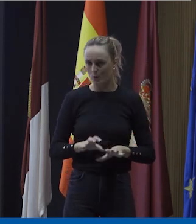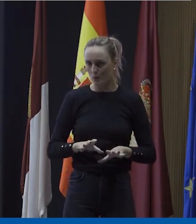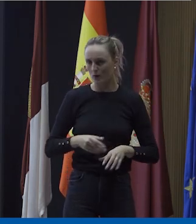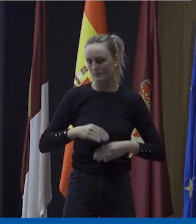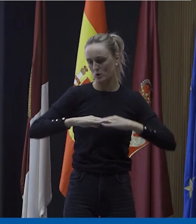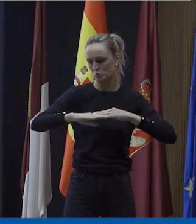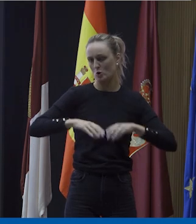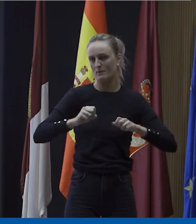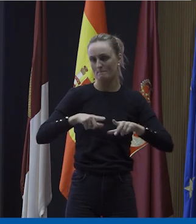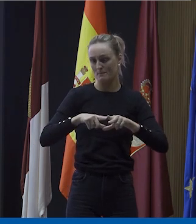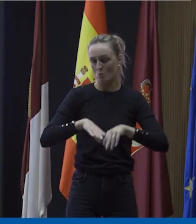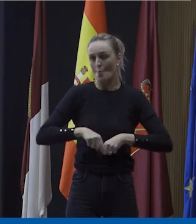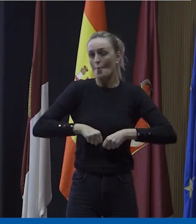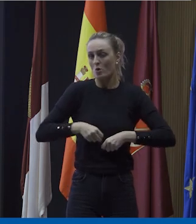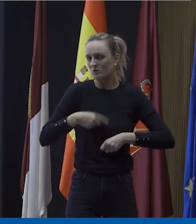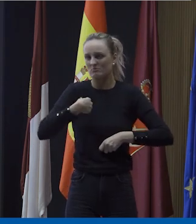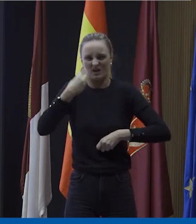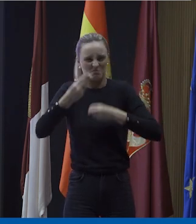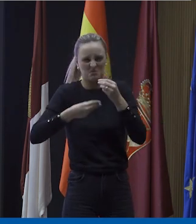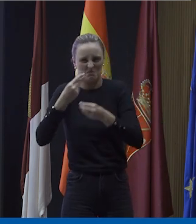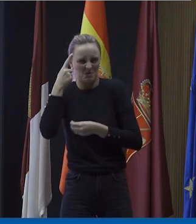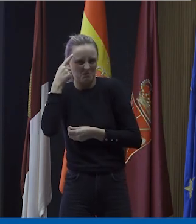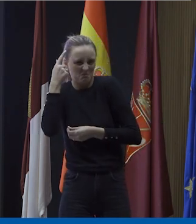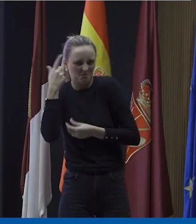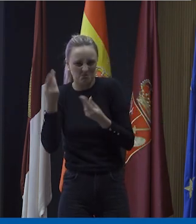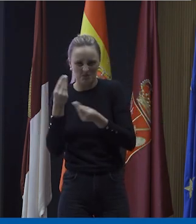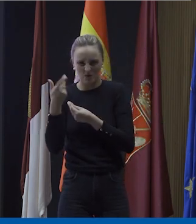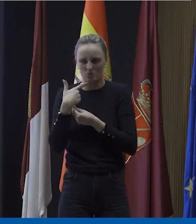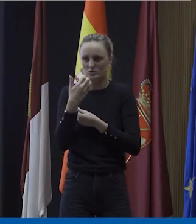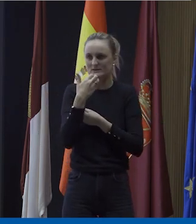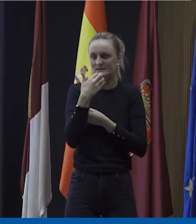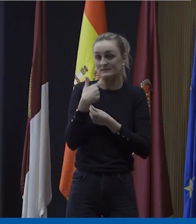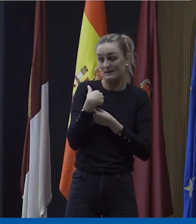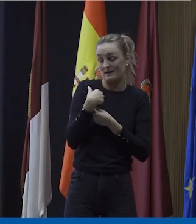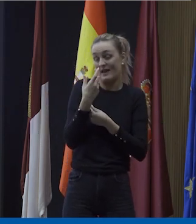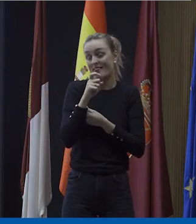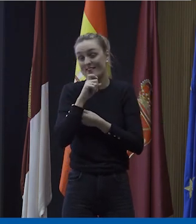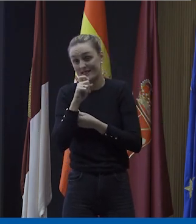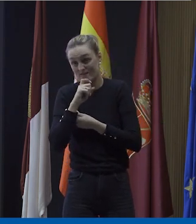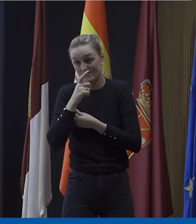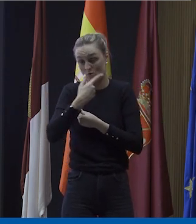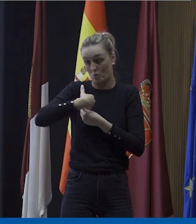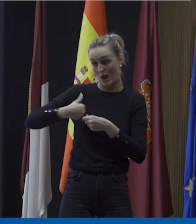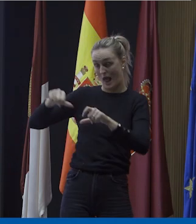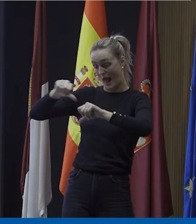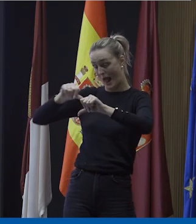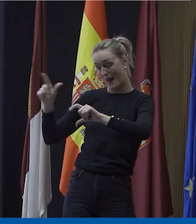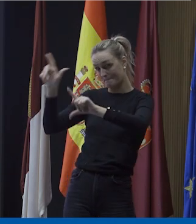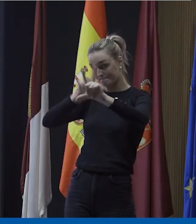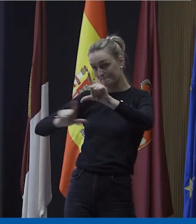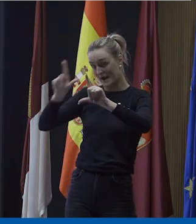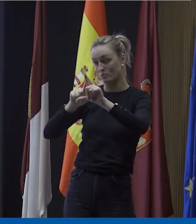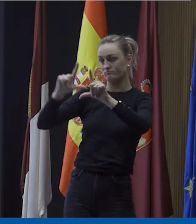suelo pélvico. Y yo muchas veces me pregunto, digo, si ya es difícil con los aparatos que usamos nosotros, que lo estamos viendo en una pantalla, no me